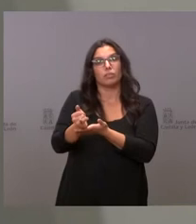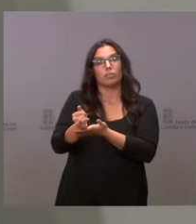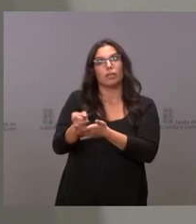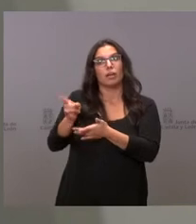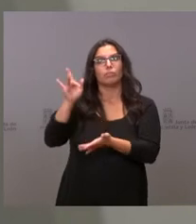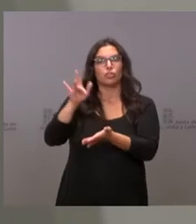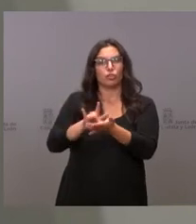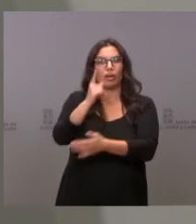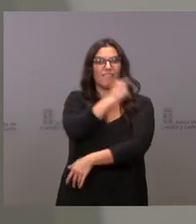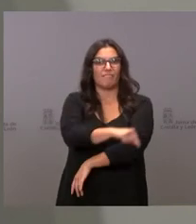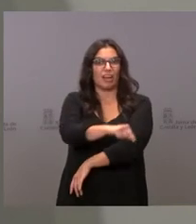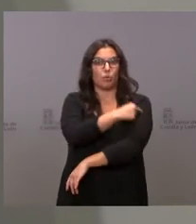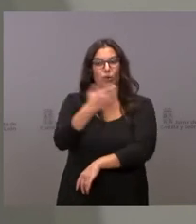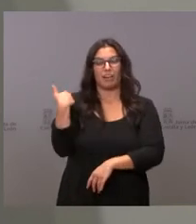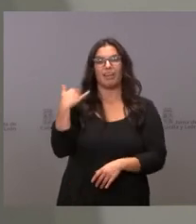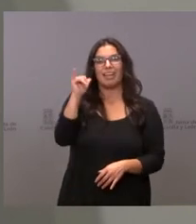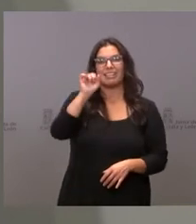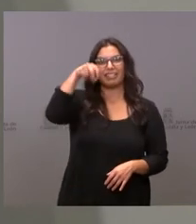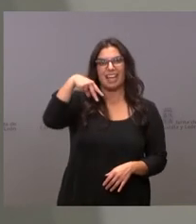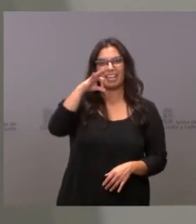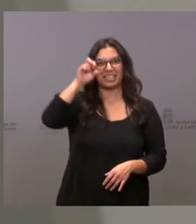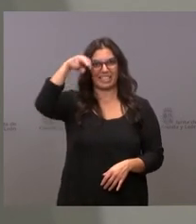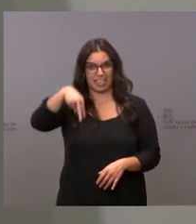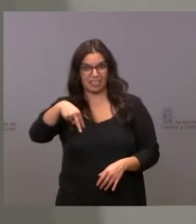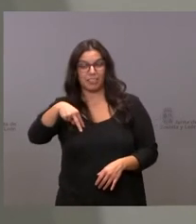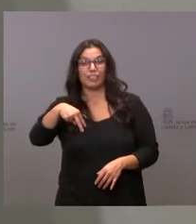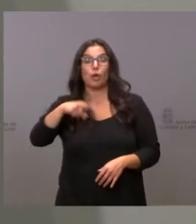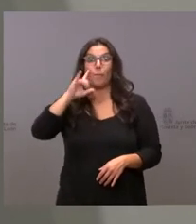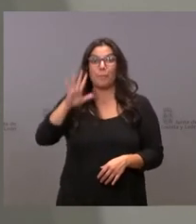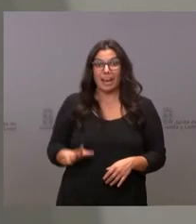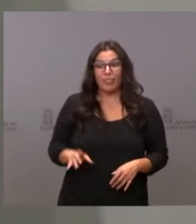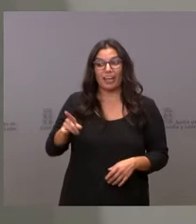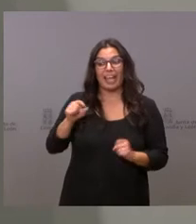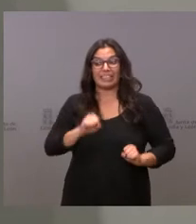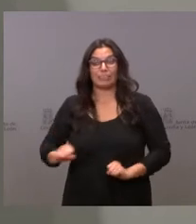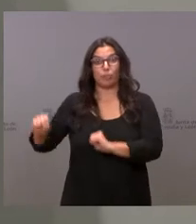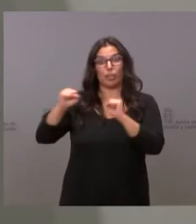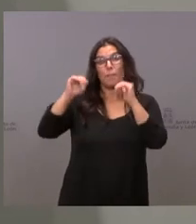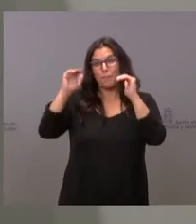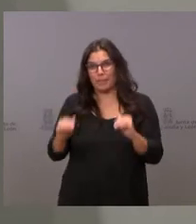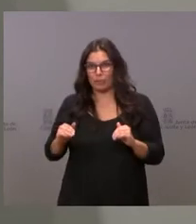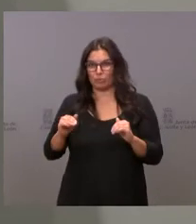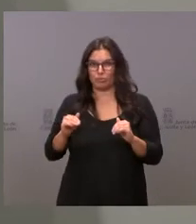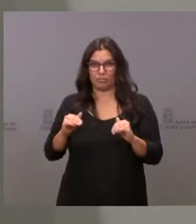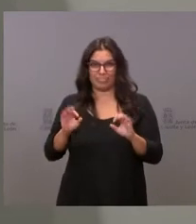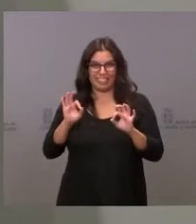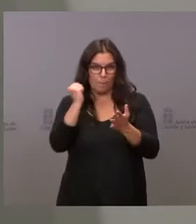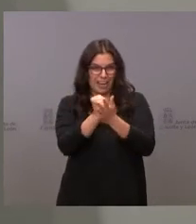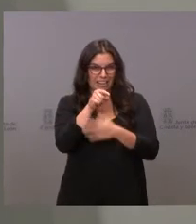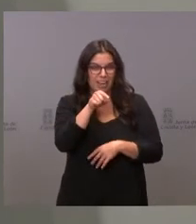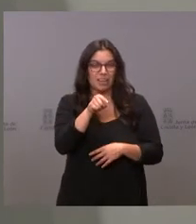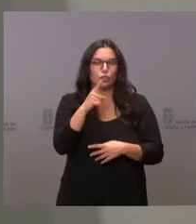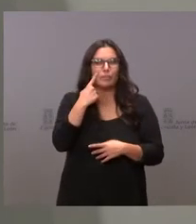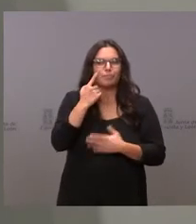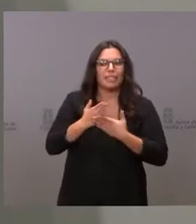efecto, porque parece que hay un poco menos de inmunidad según el tipo de vacuna. Se está cuestionando